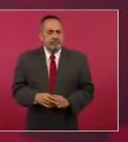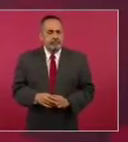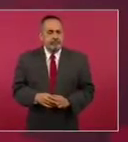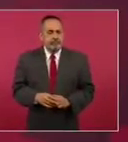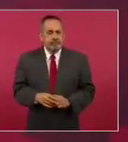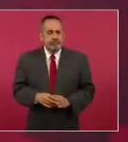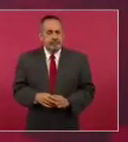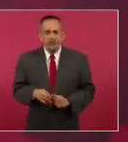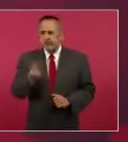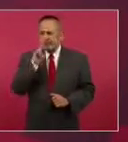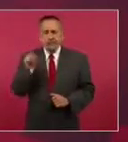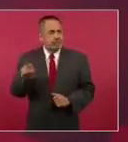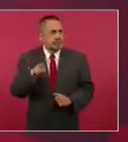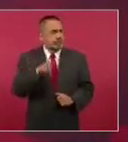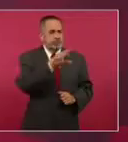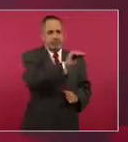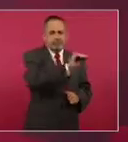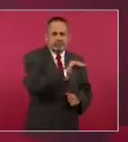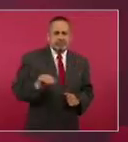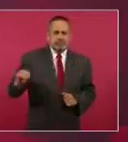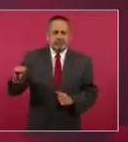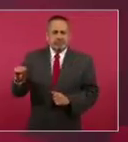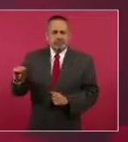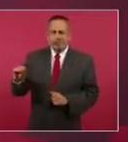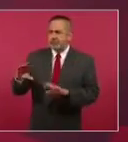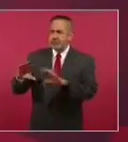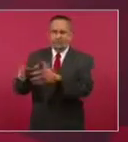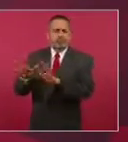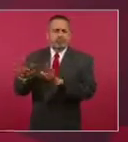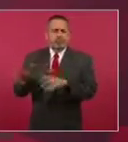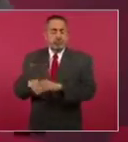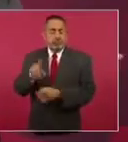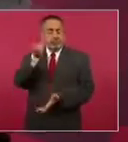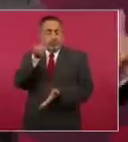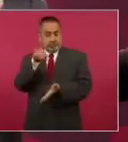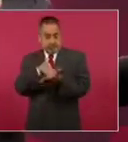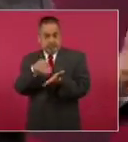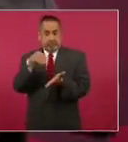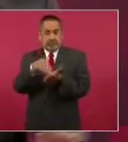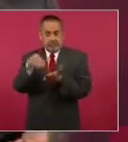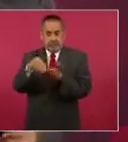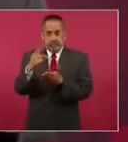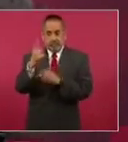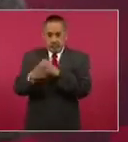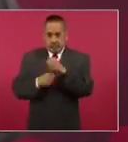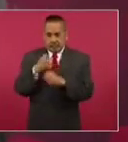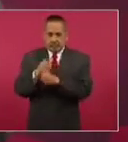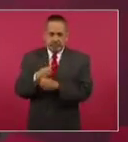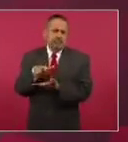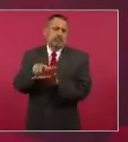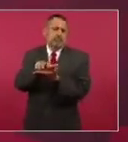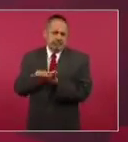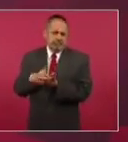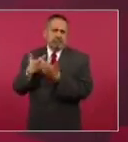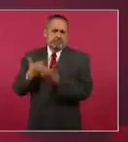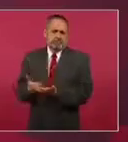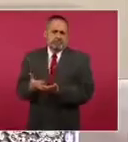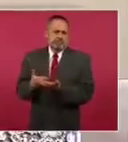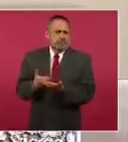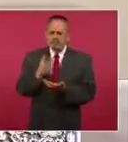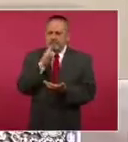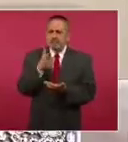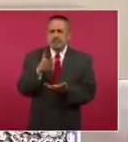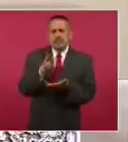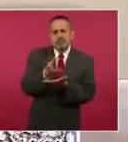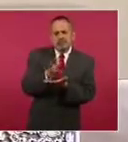tenga esa función y esos 1,000 millones al año se utilicen